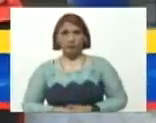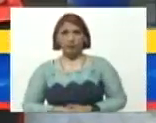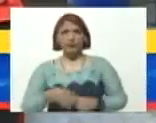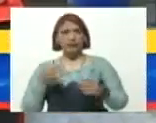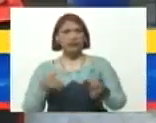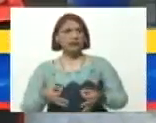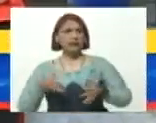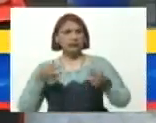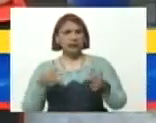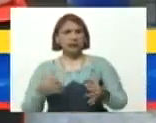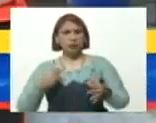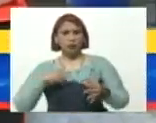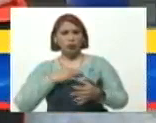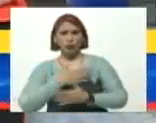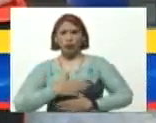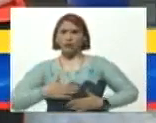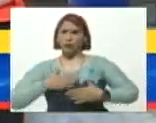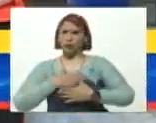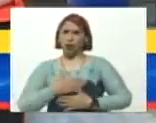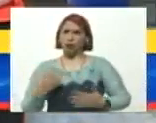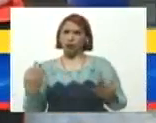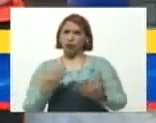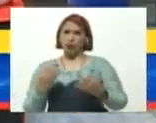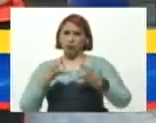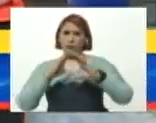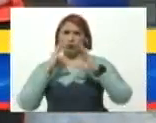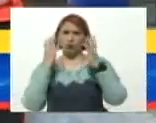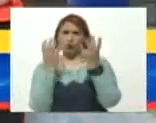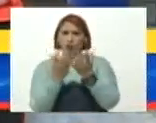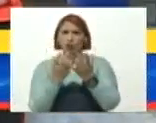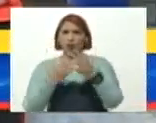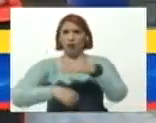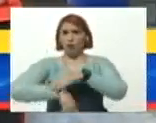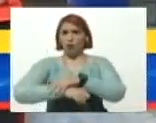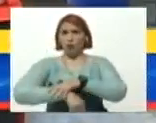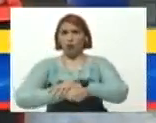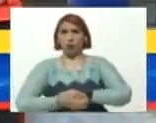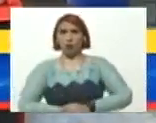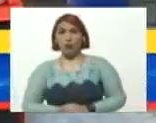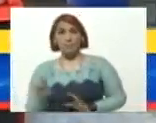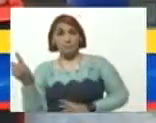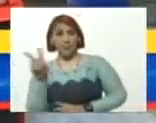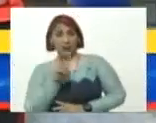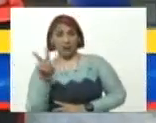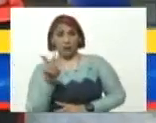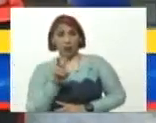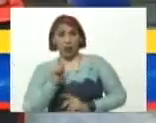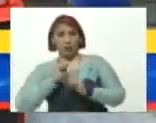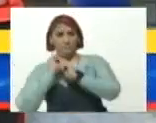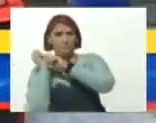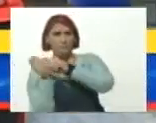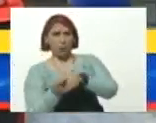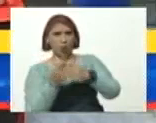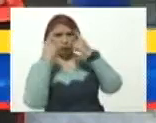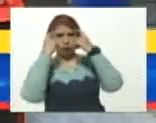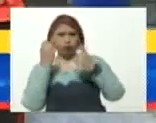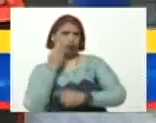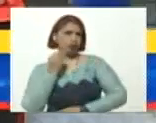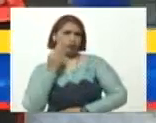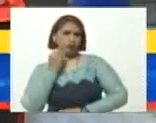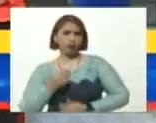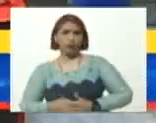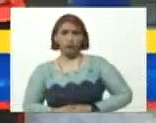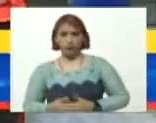Siempre hemos disfrutado, yo he disfrutado mucho los mundiales de fútbol. Siendo Venezuela un país beisbolero por